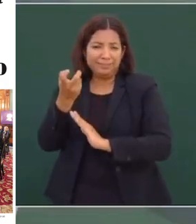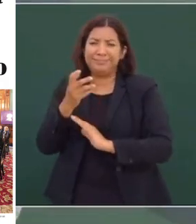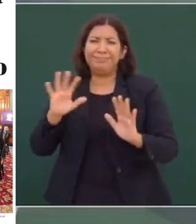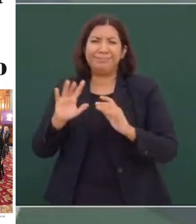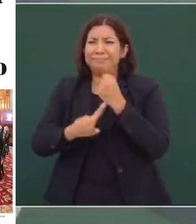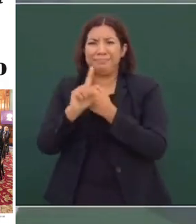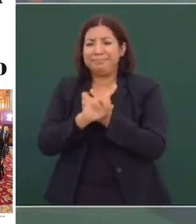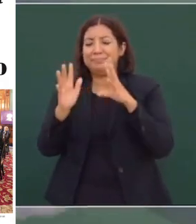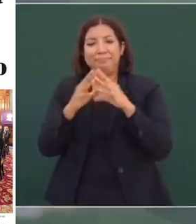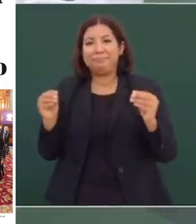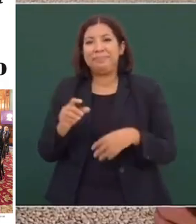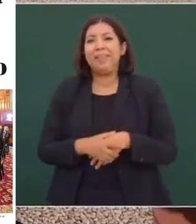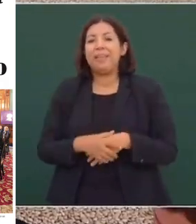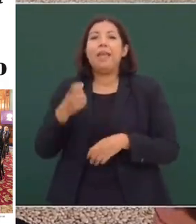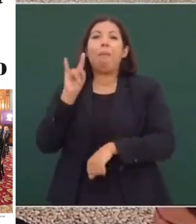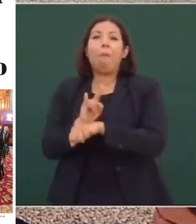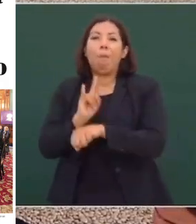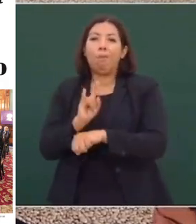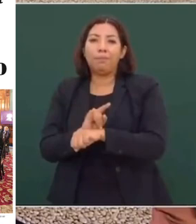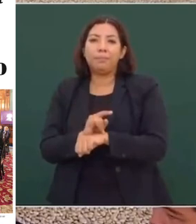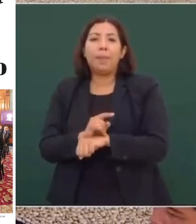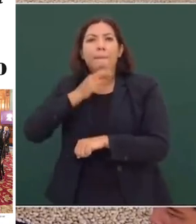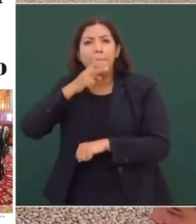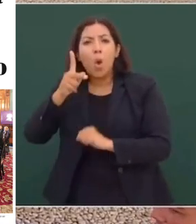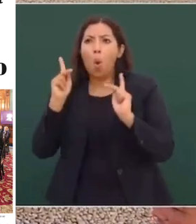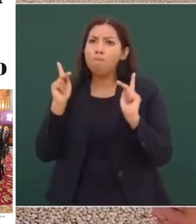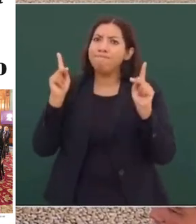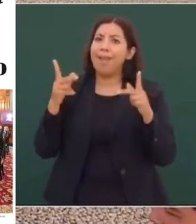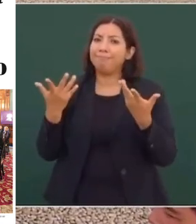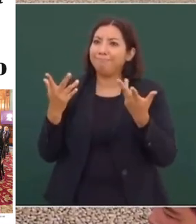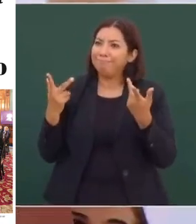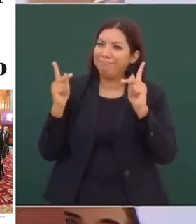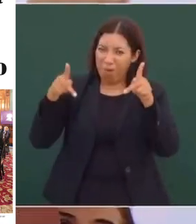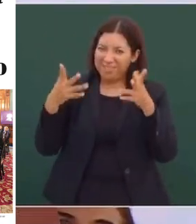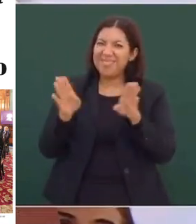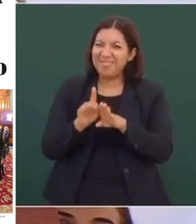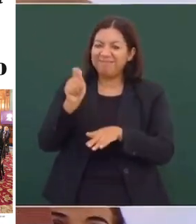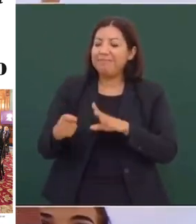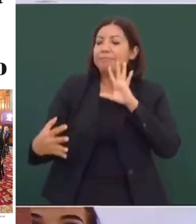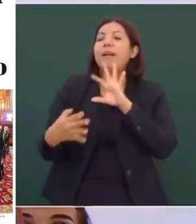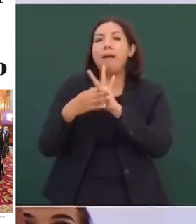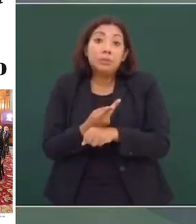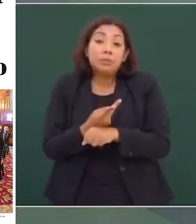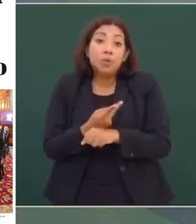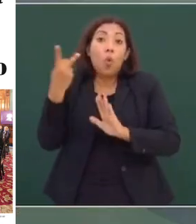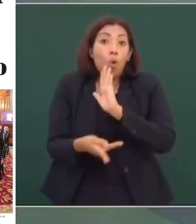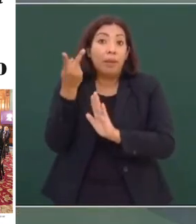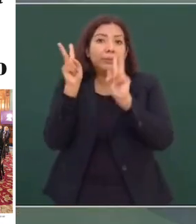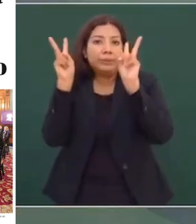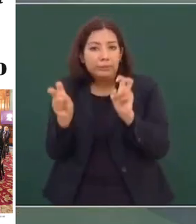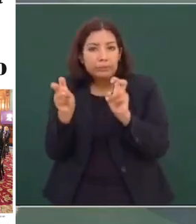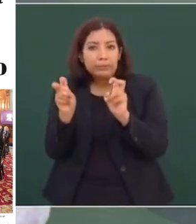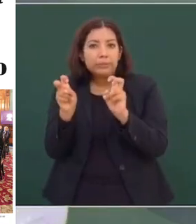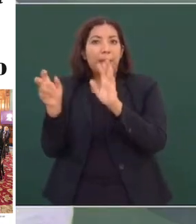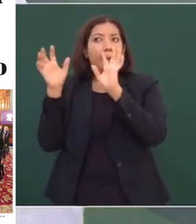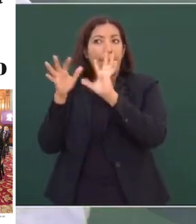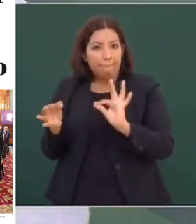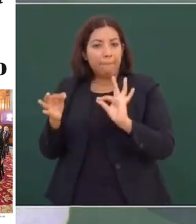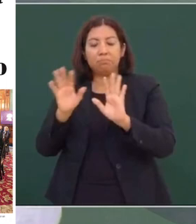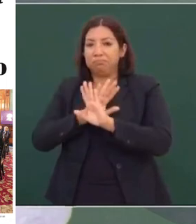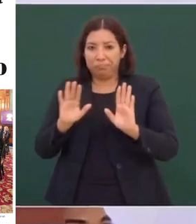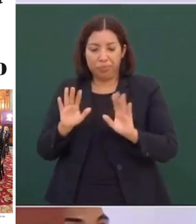faramaya, lo digo con respeto, lo que hay que hacer es construir puentes de amistad, de entendimiento y atender las causas. Pero es